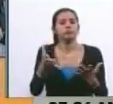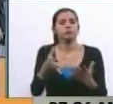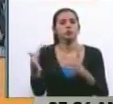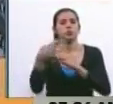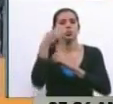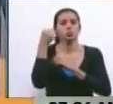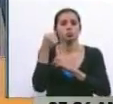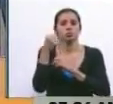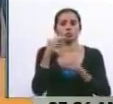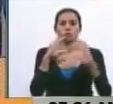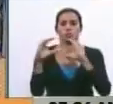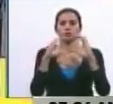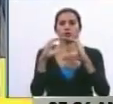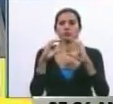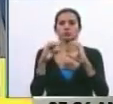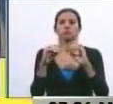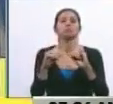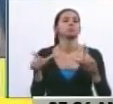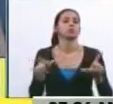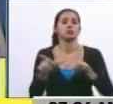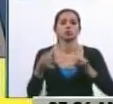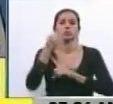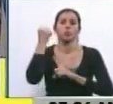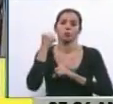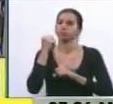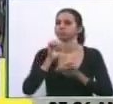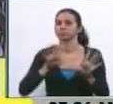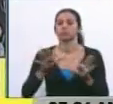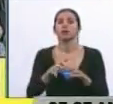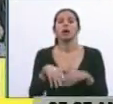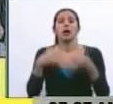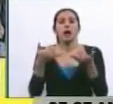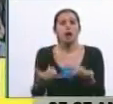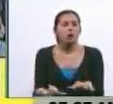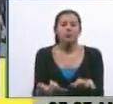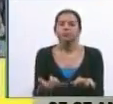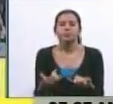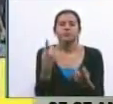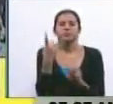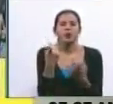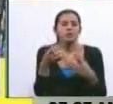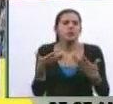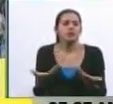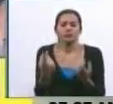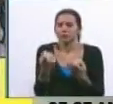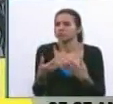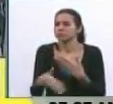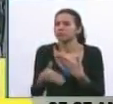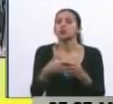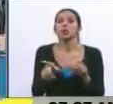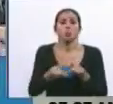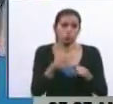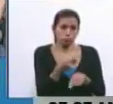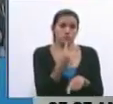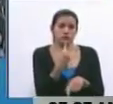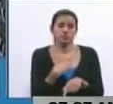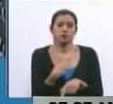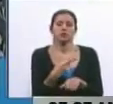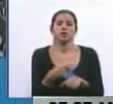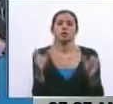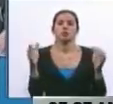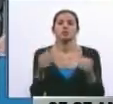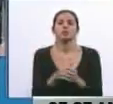lograr la comunicación está alcanzado. Ahora, ¿qué tenemos que seguir avanzando en, como tú dices, los